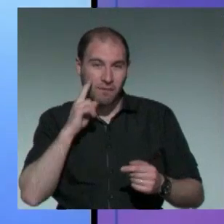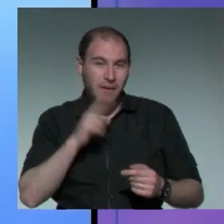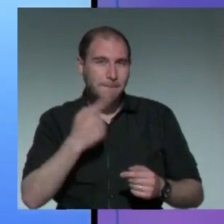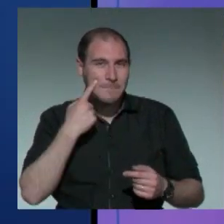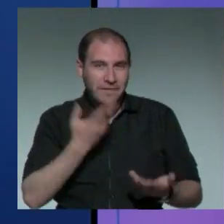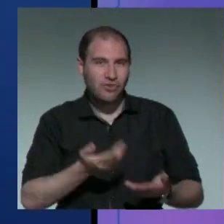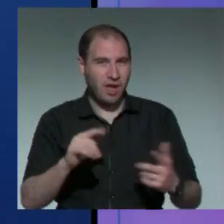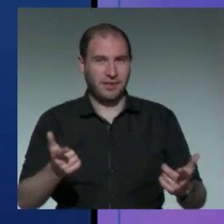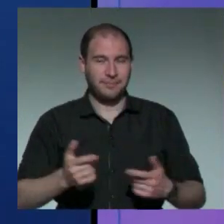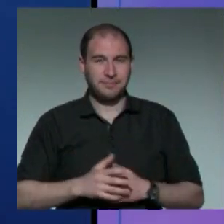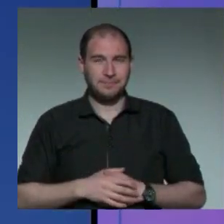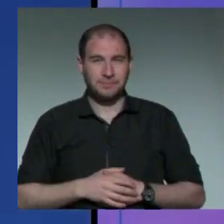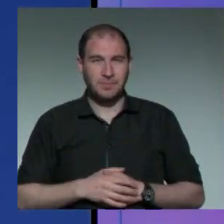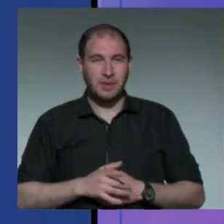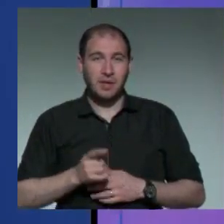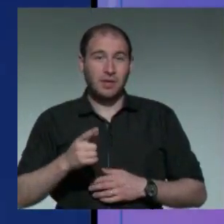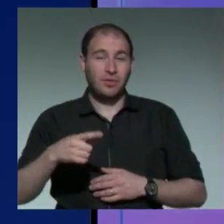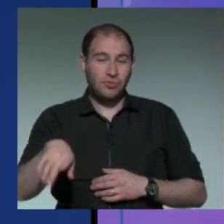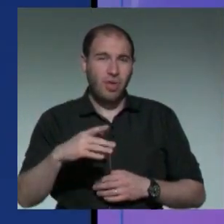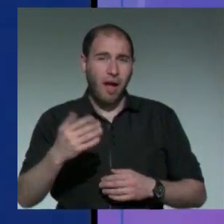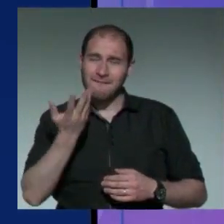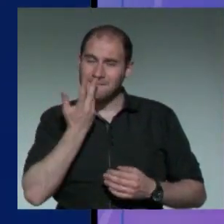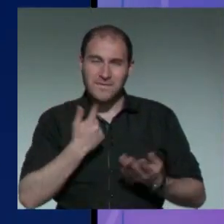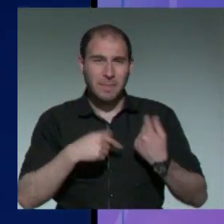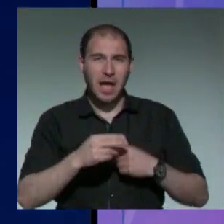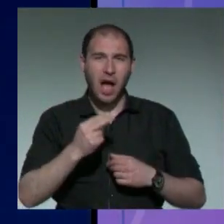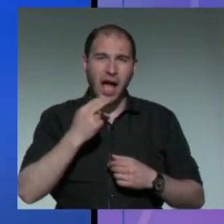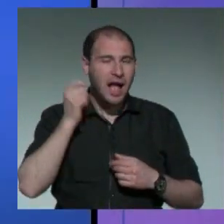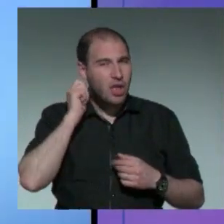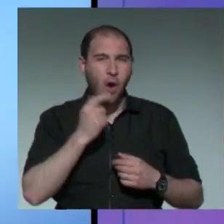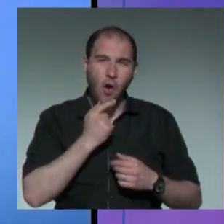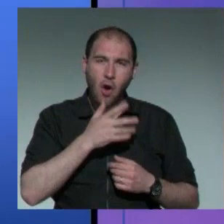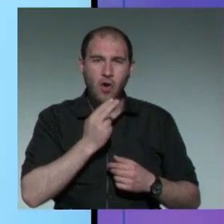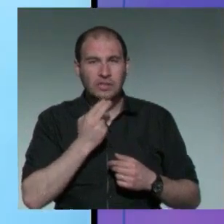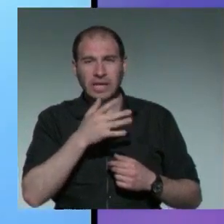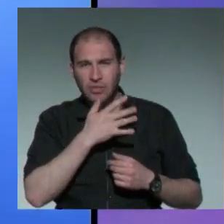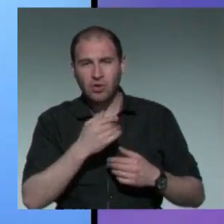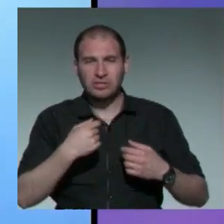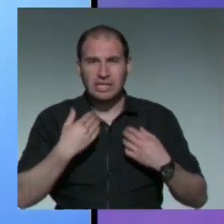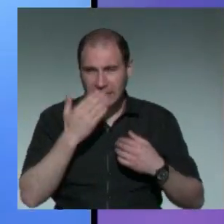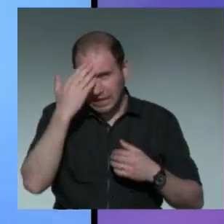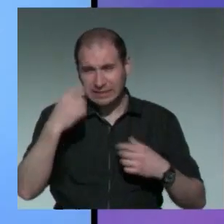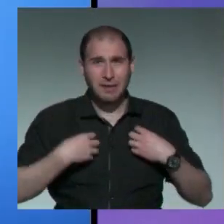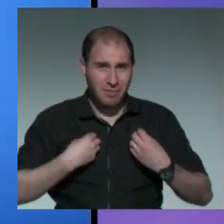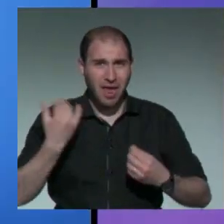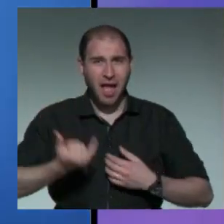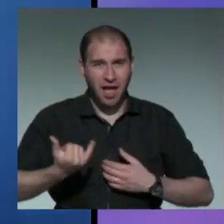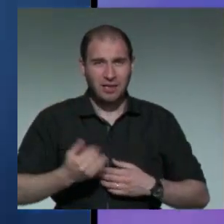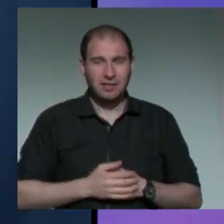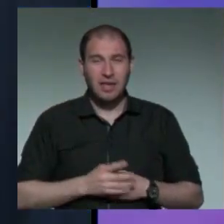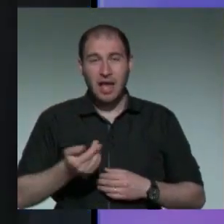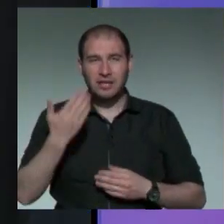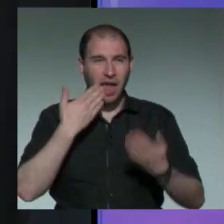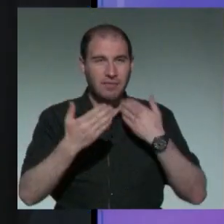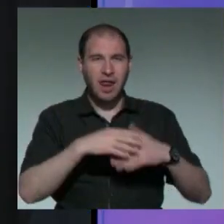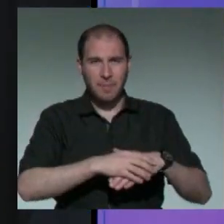vivo y que son absolutamente fans, ¿no? 11, 14, 15 años con remeras. Y son justamente, ayer hablaba justamente